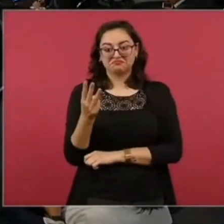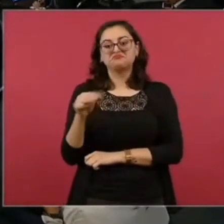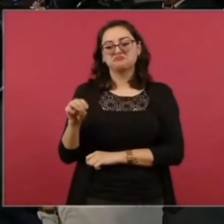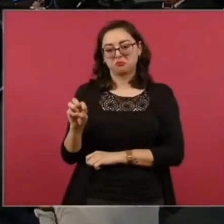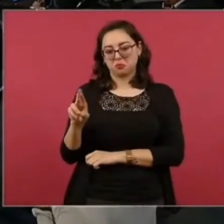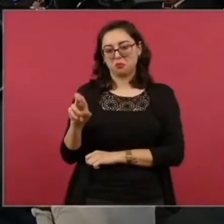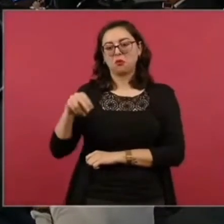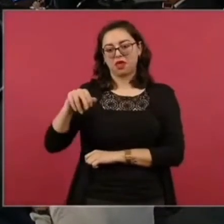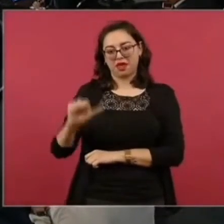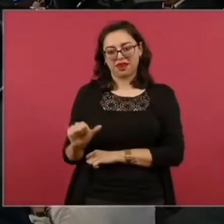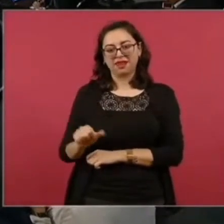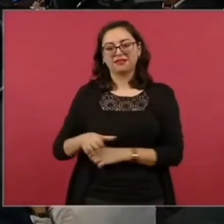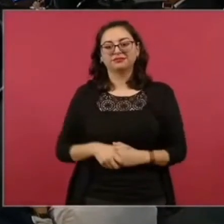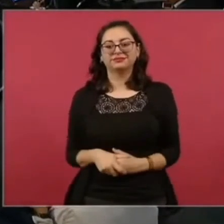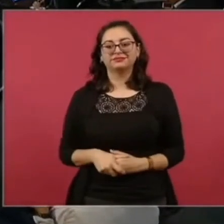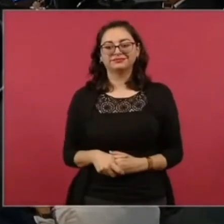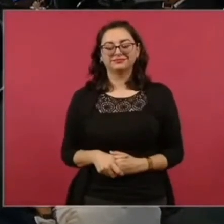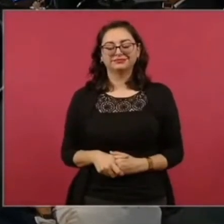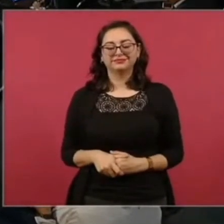¿No tienes un